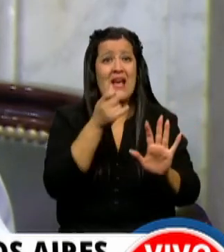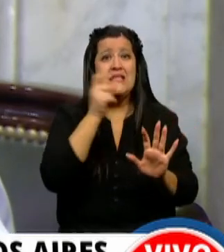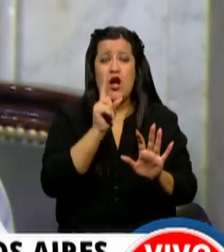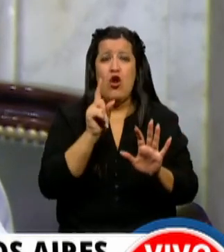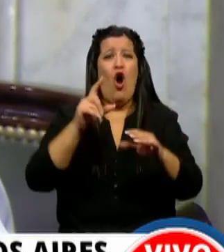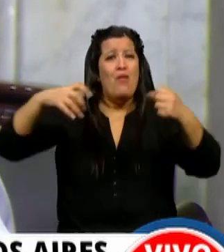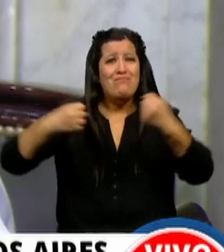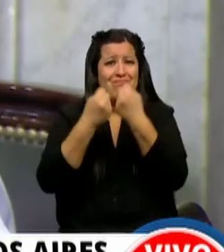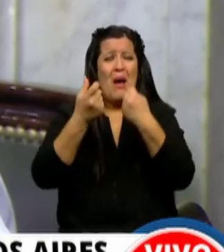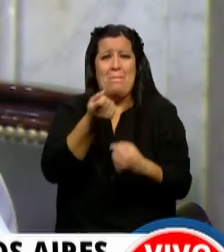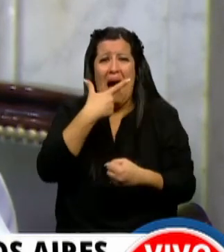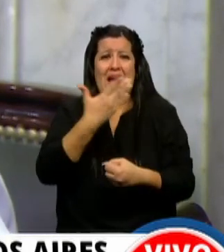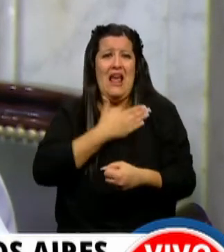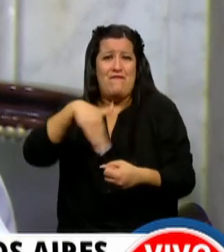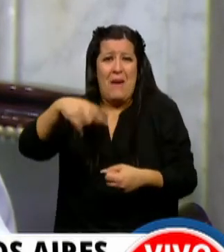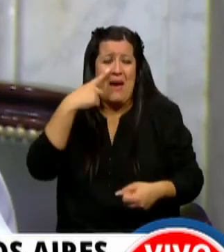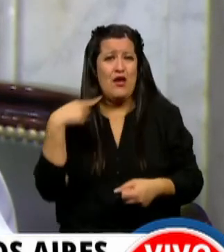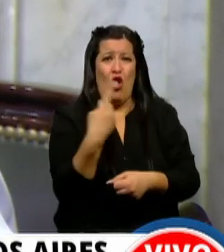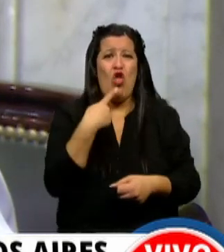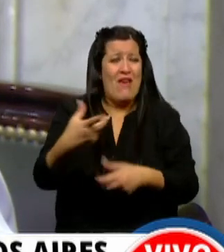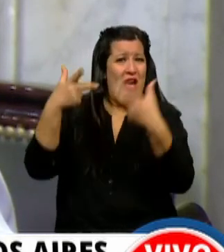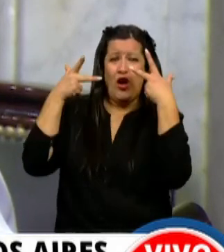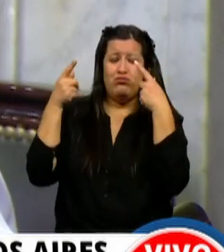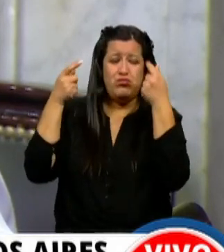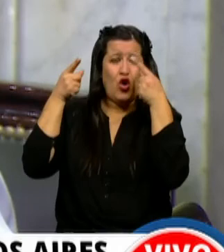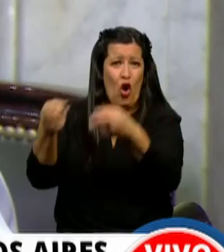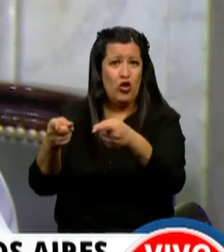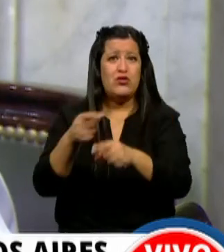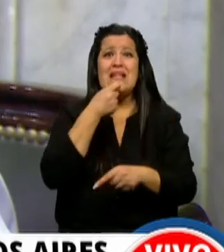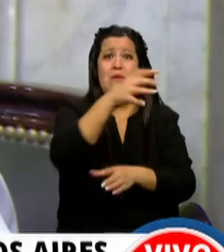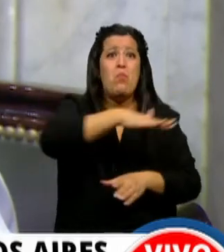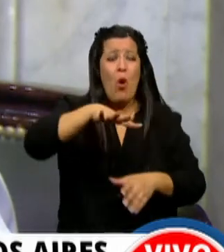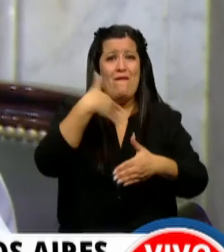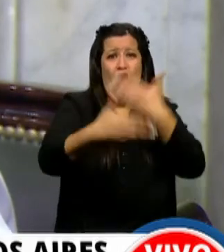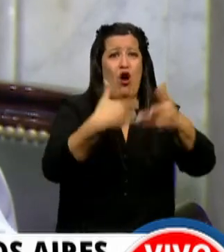repudia el pacto Macri-FMI, no hay salida para el pueblo trabajador.